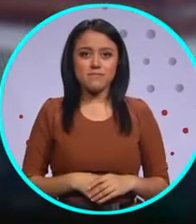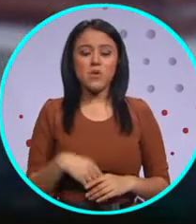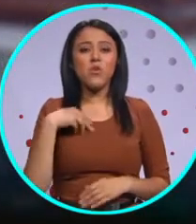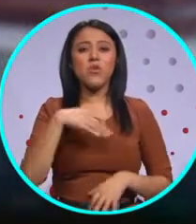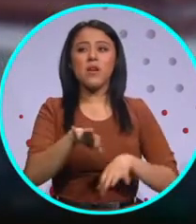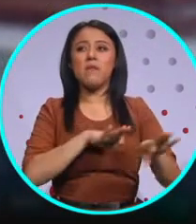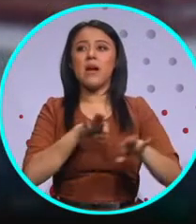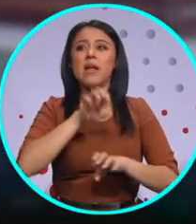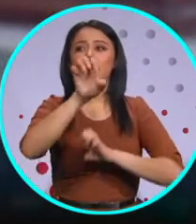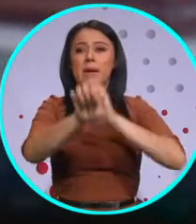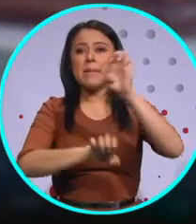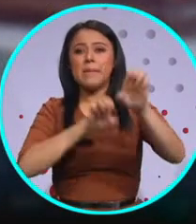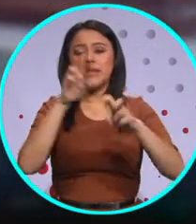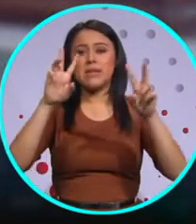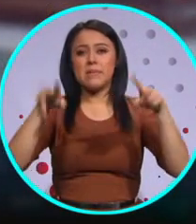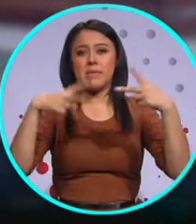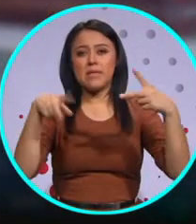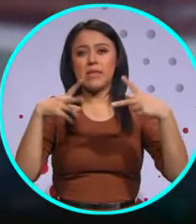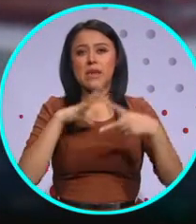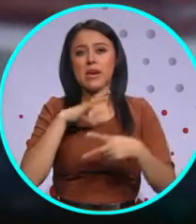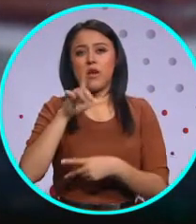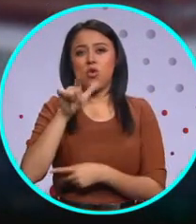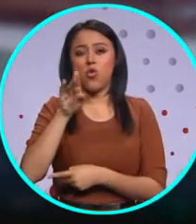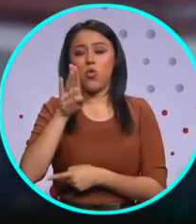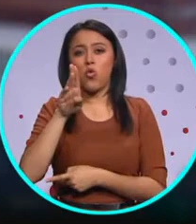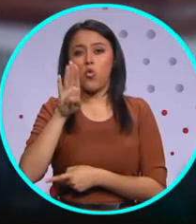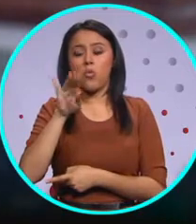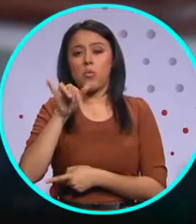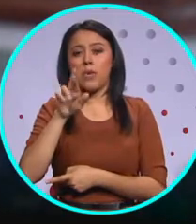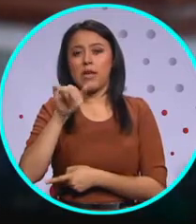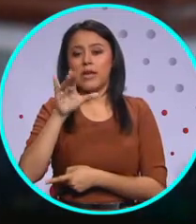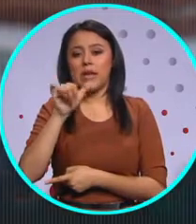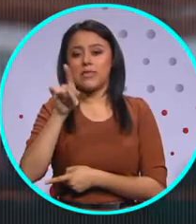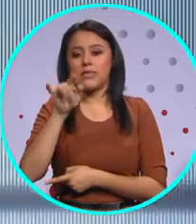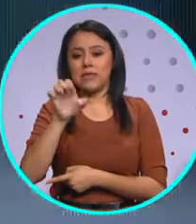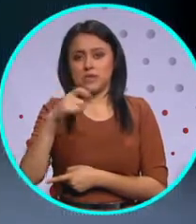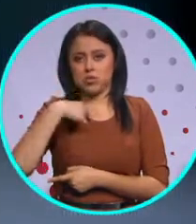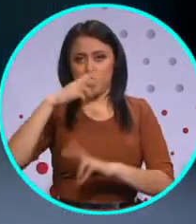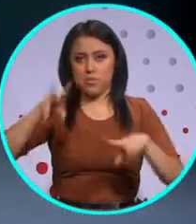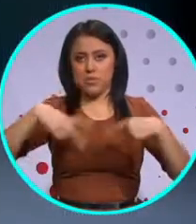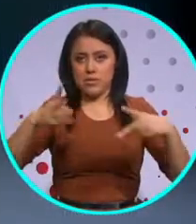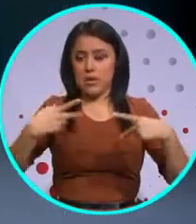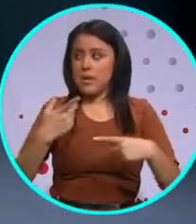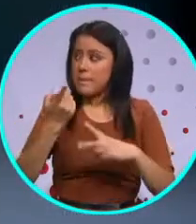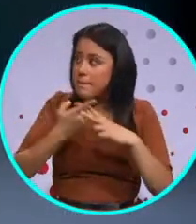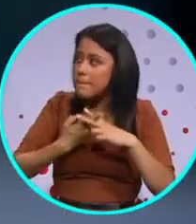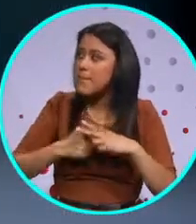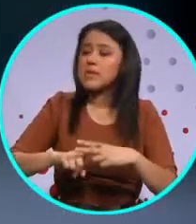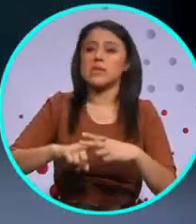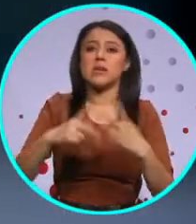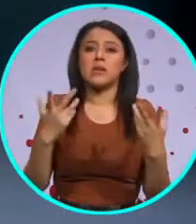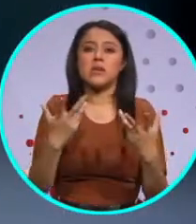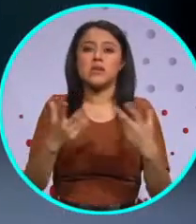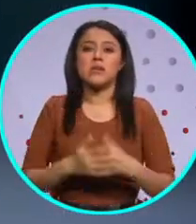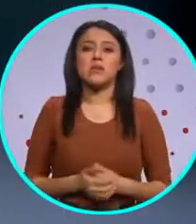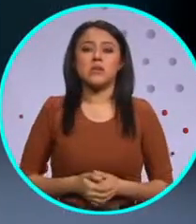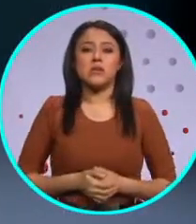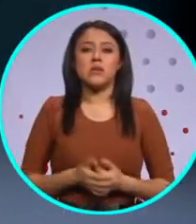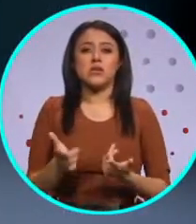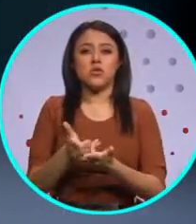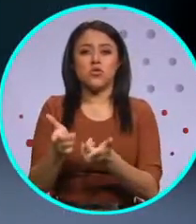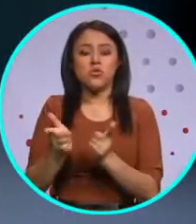para una empresa en ventas de lubricantes y yo agente de ventas inicialmente se llama grupo